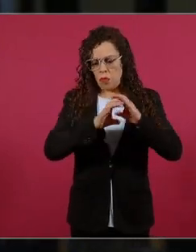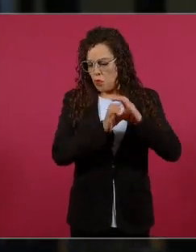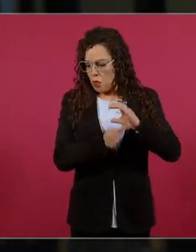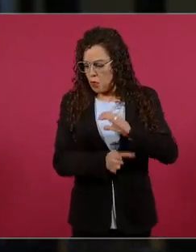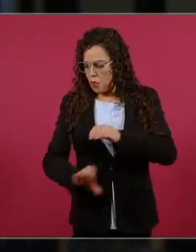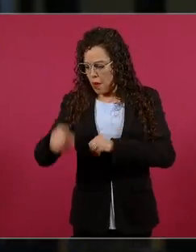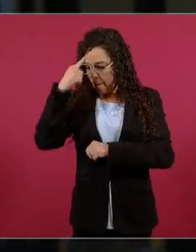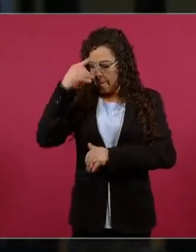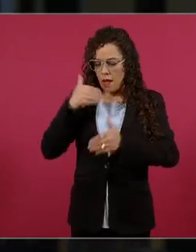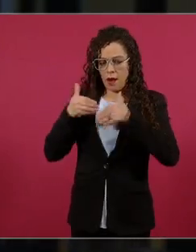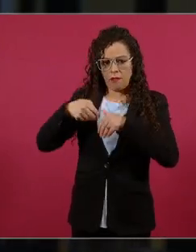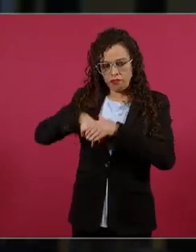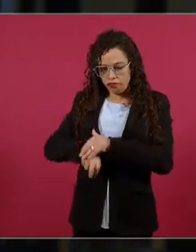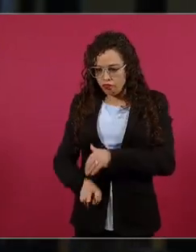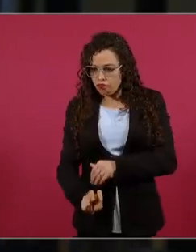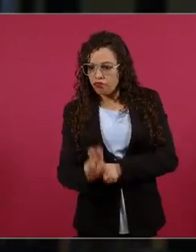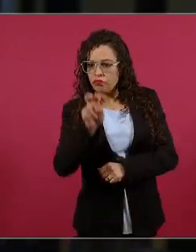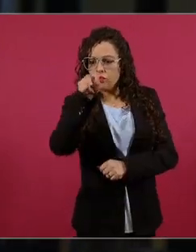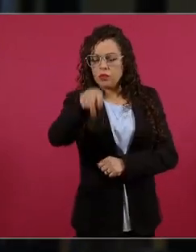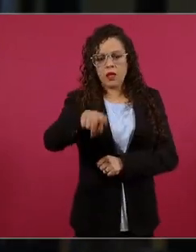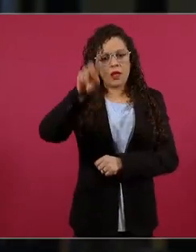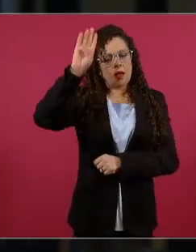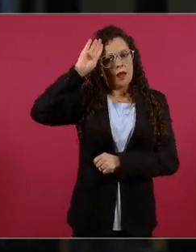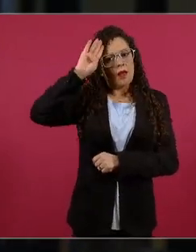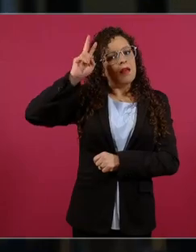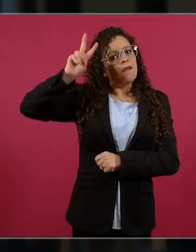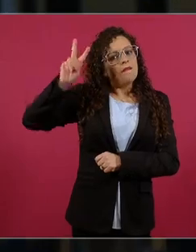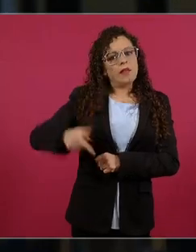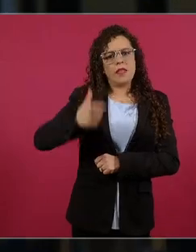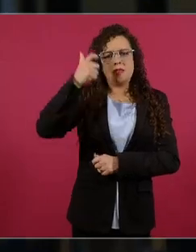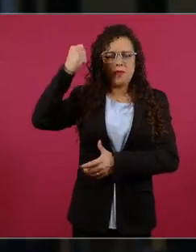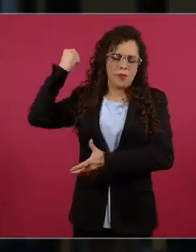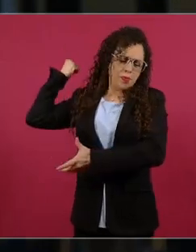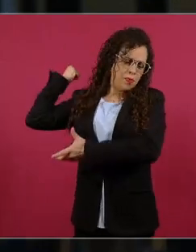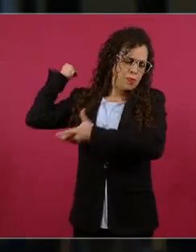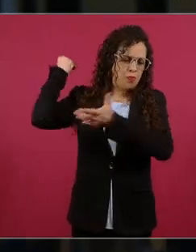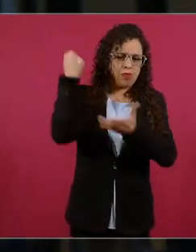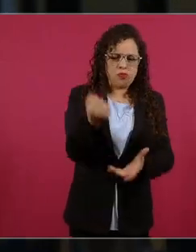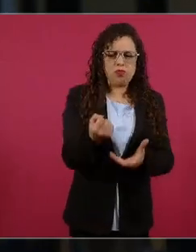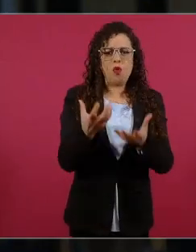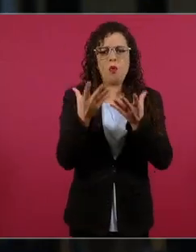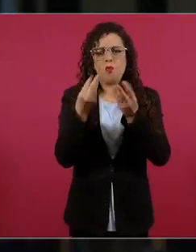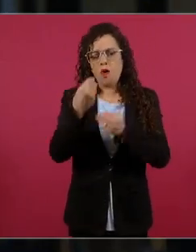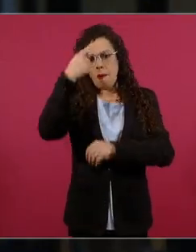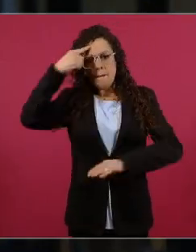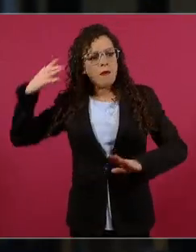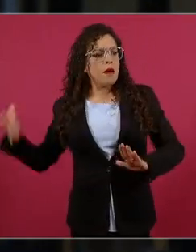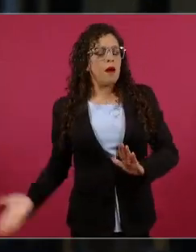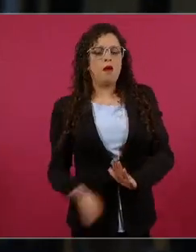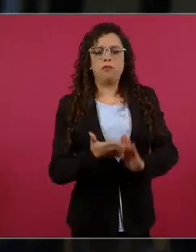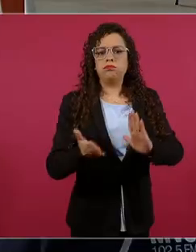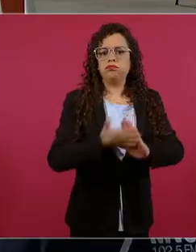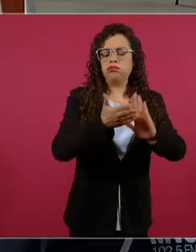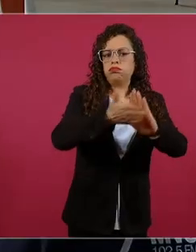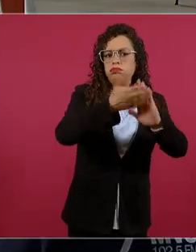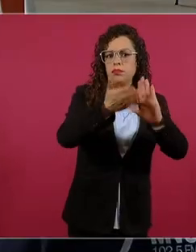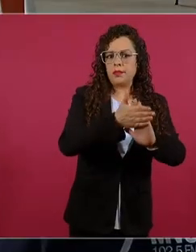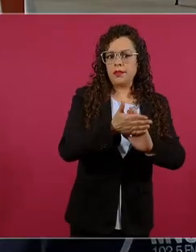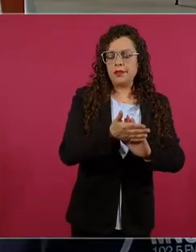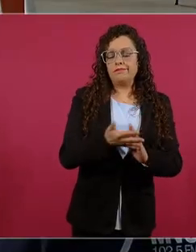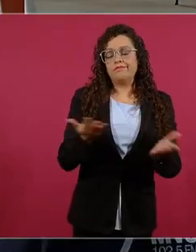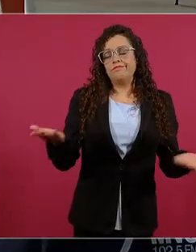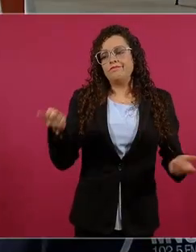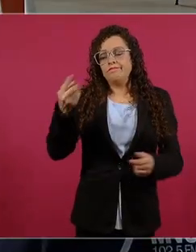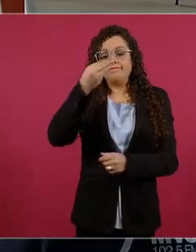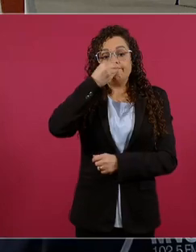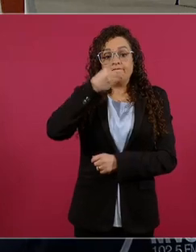pues un dinero exorbitante lo que se invirtió en esto y lo que ellos también pues tienen que pagarlo para poder atravesar.